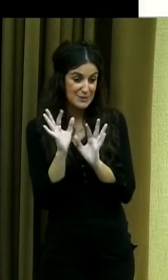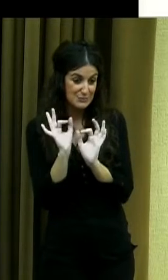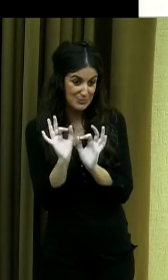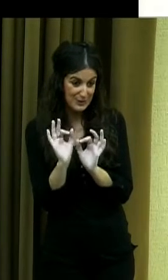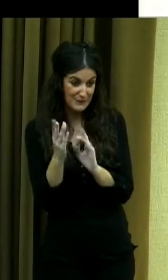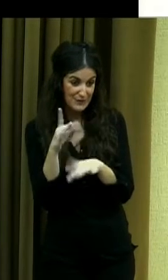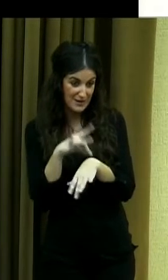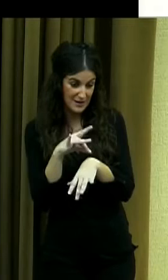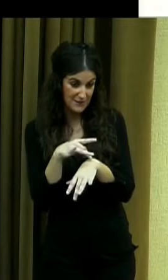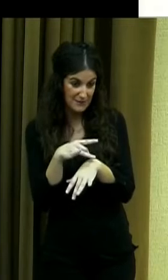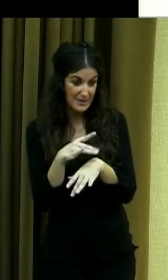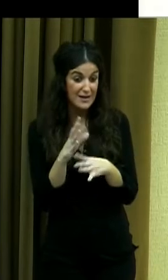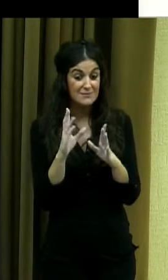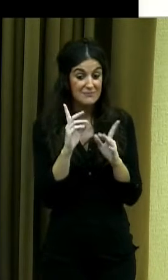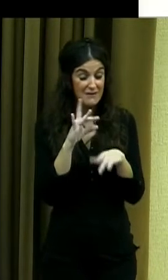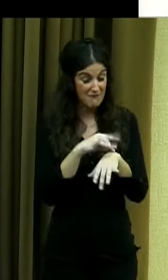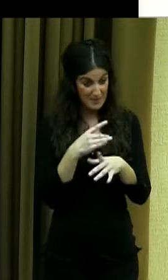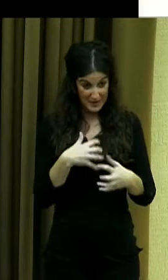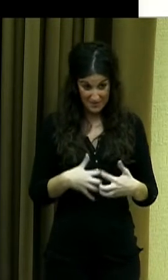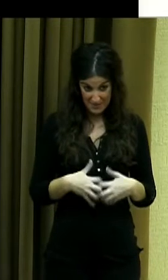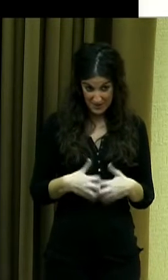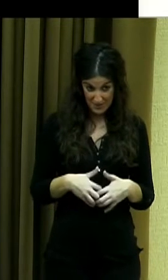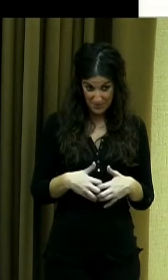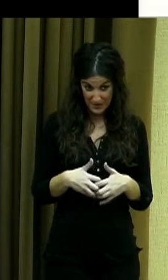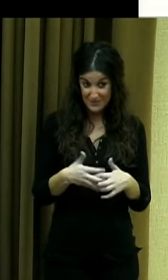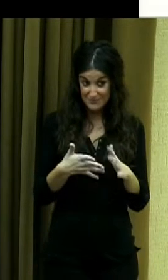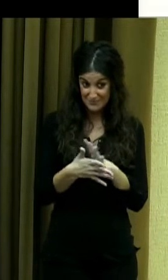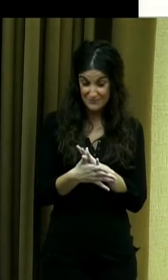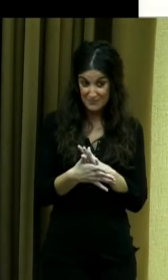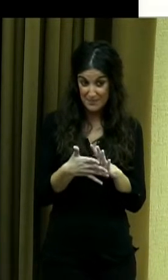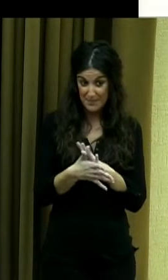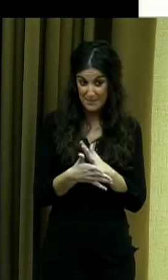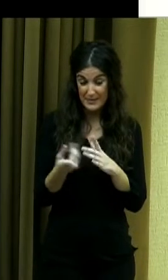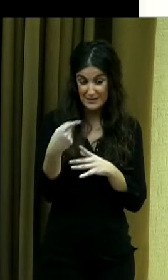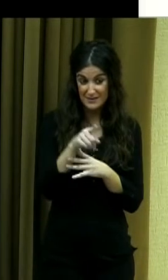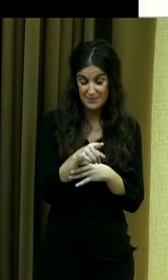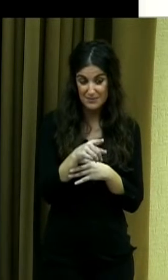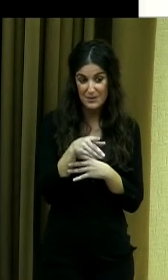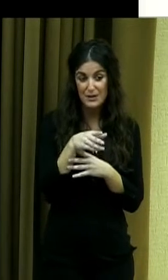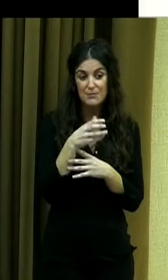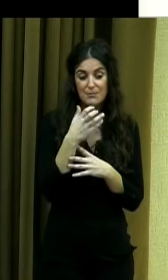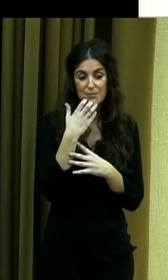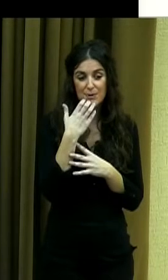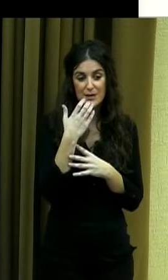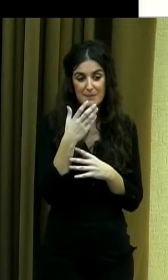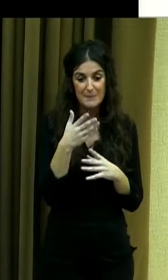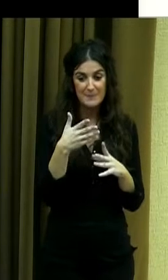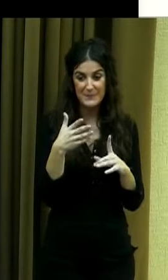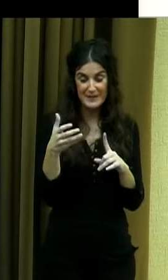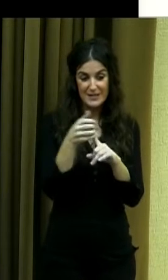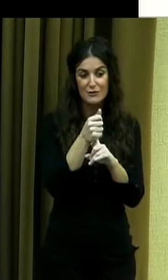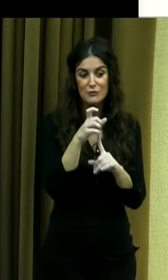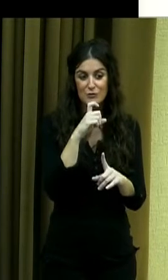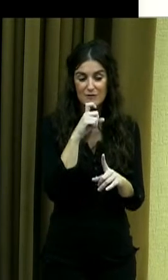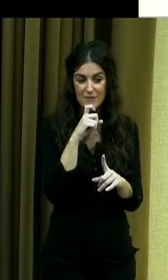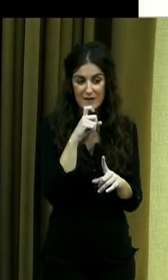algunas enfermedades metabólicas que en algunos casos son difíciles de diagnosticar, que